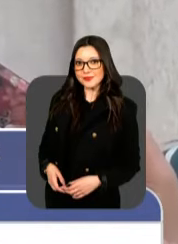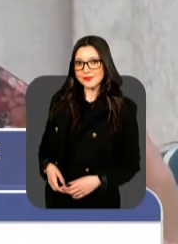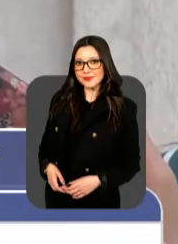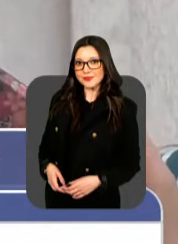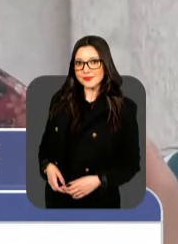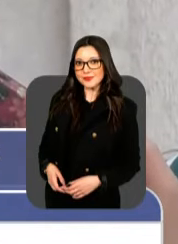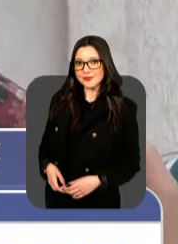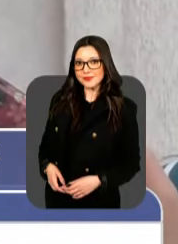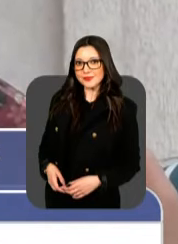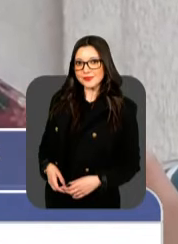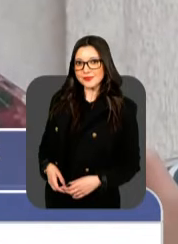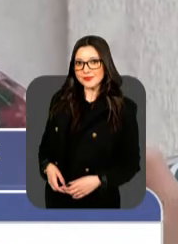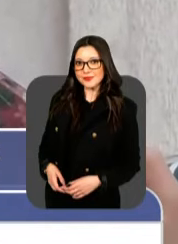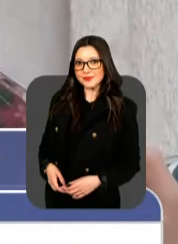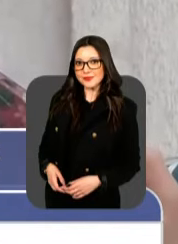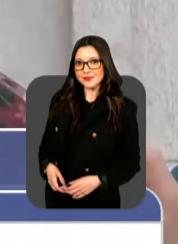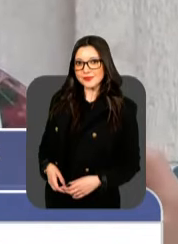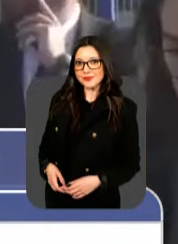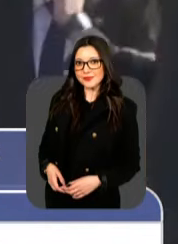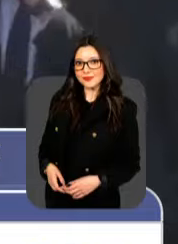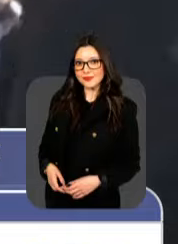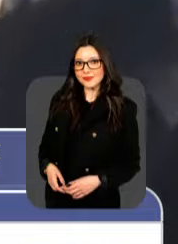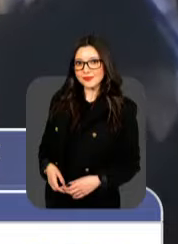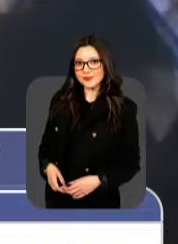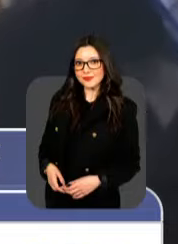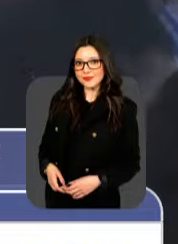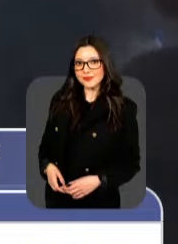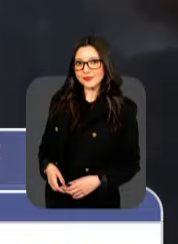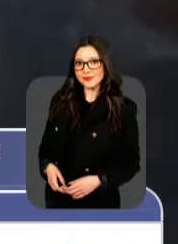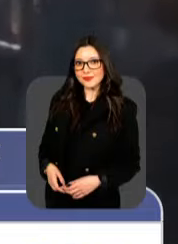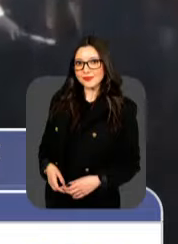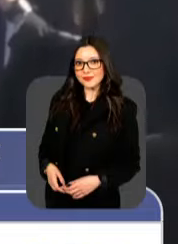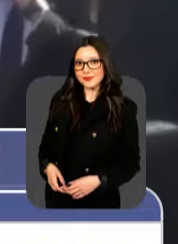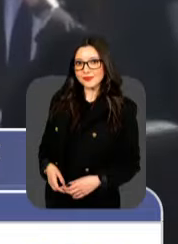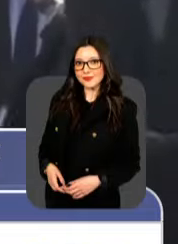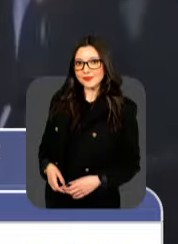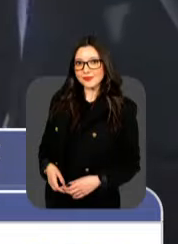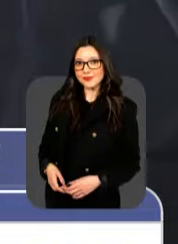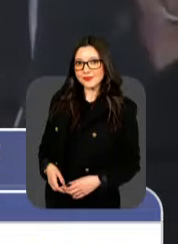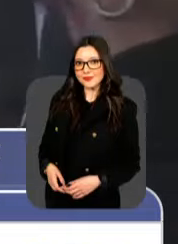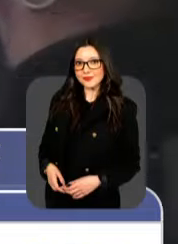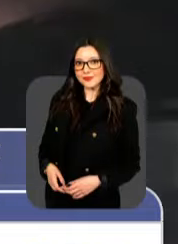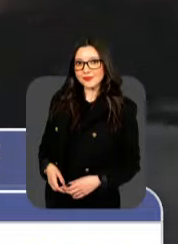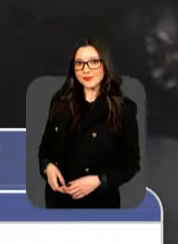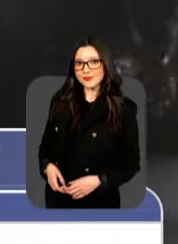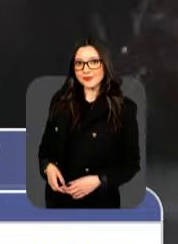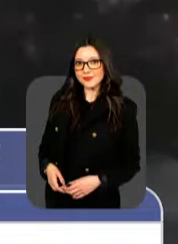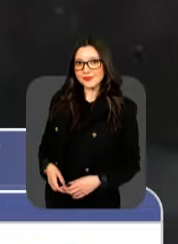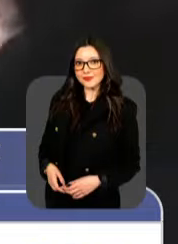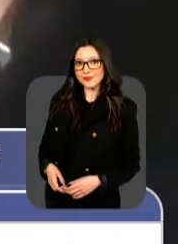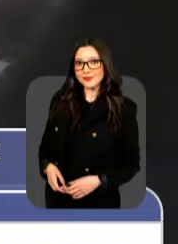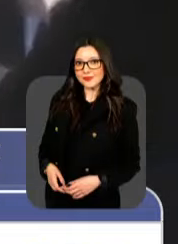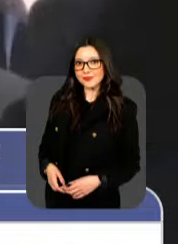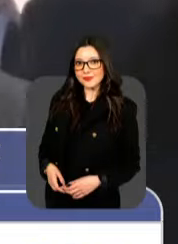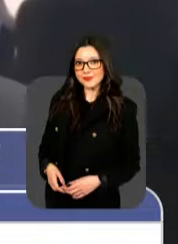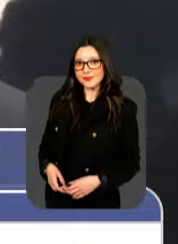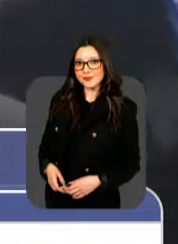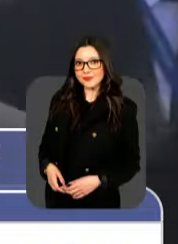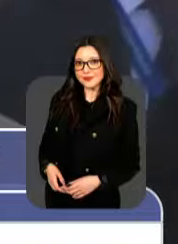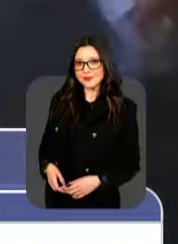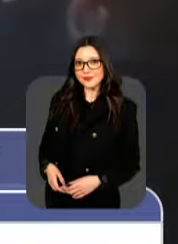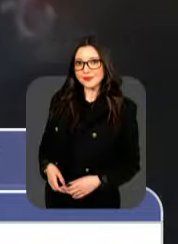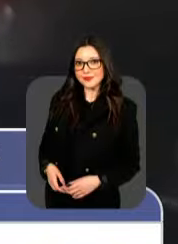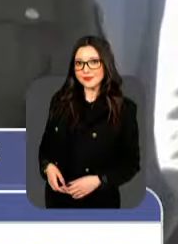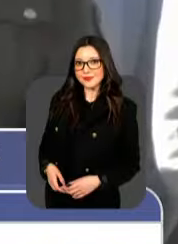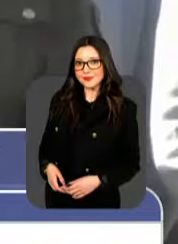quien se sinceró sobre este caso, dijo: siento mucha rabia, ella está preocupada, pero de todas formas ella señala que el gobierno ha actuado